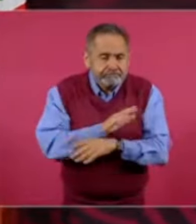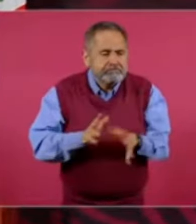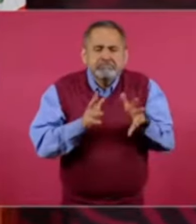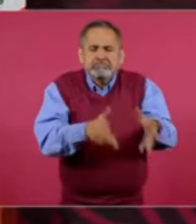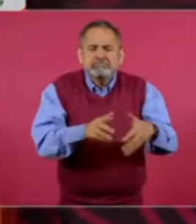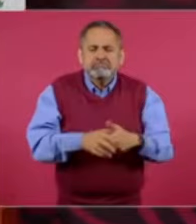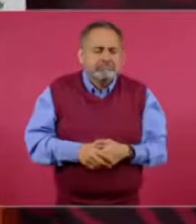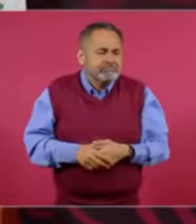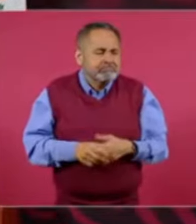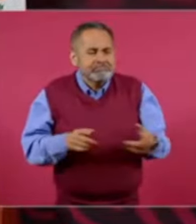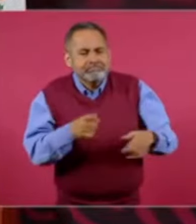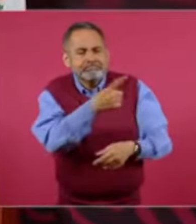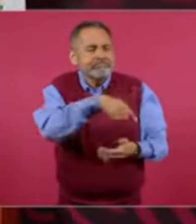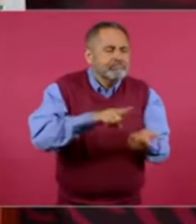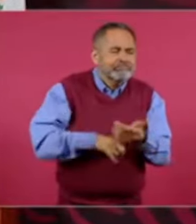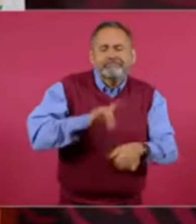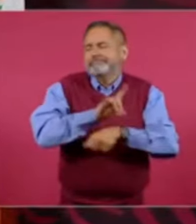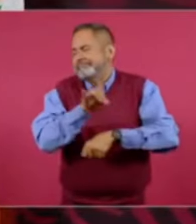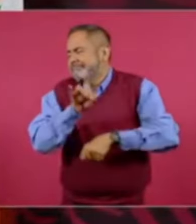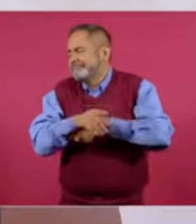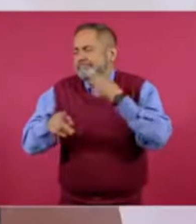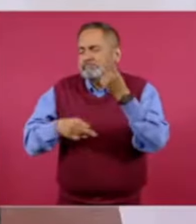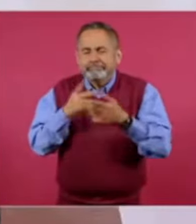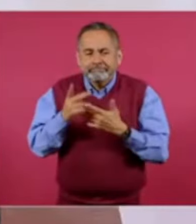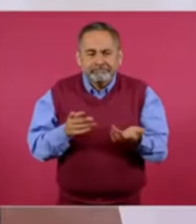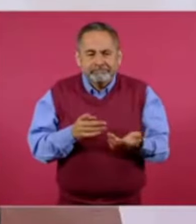predominaba la simulación, si no lo cambian.